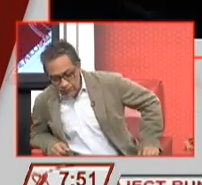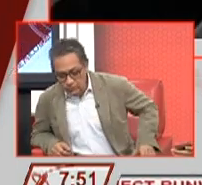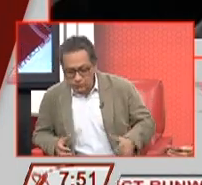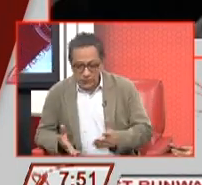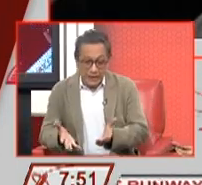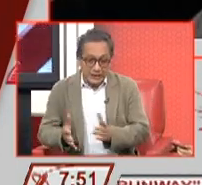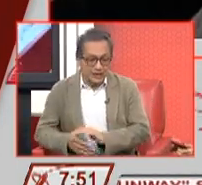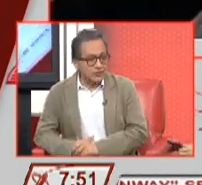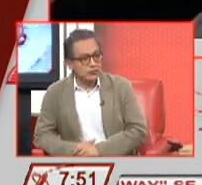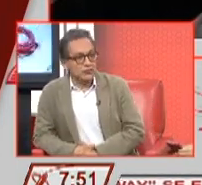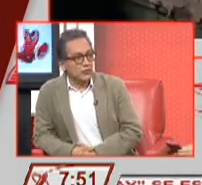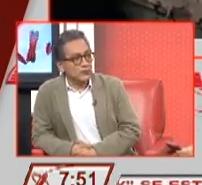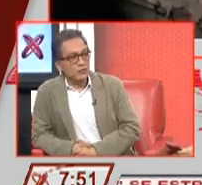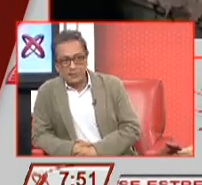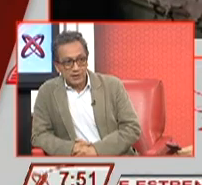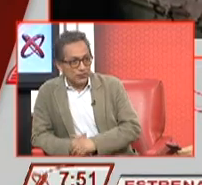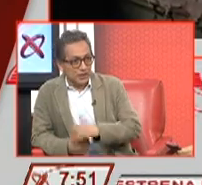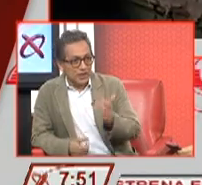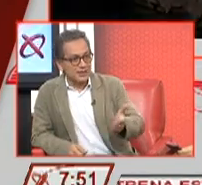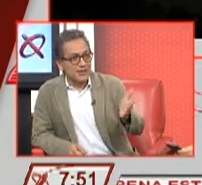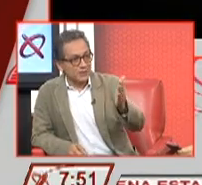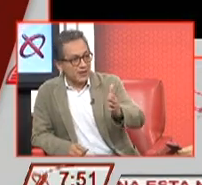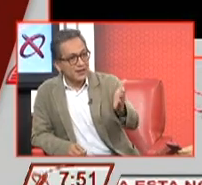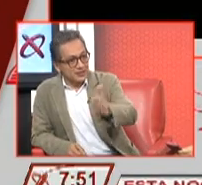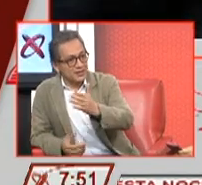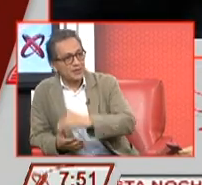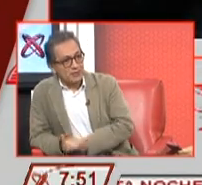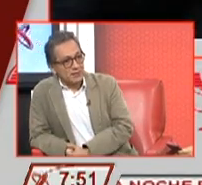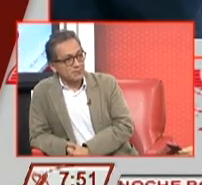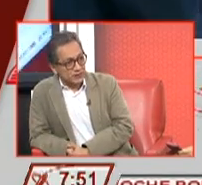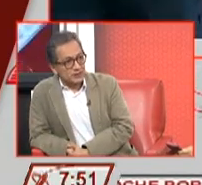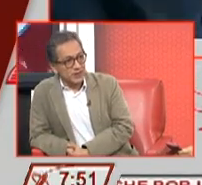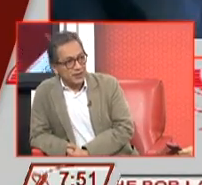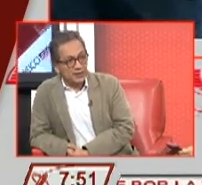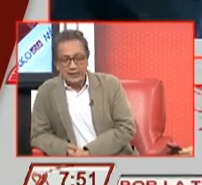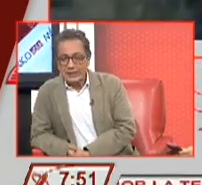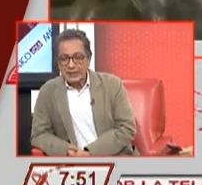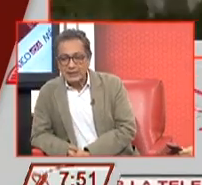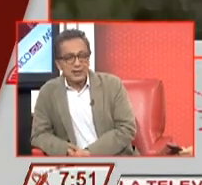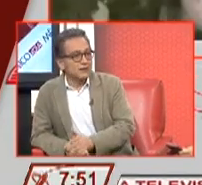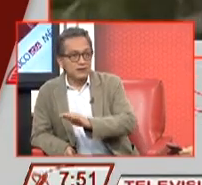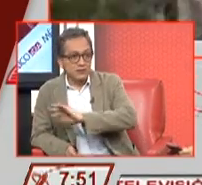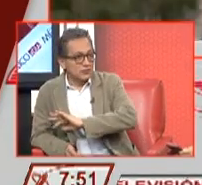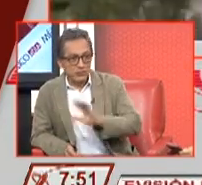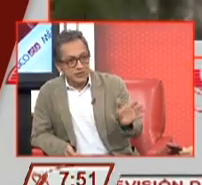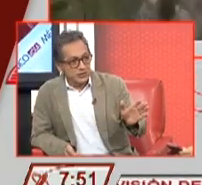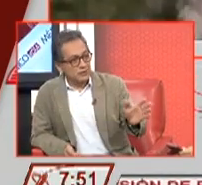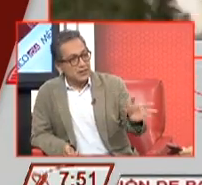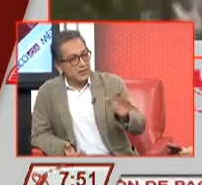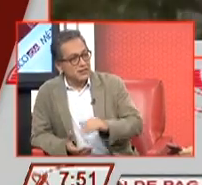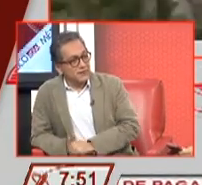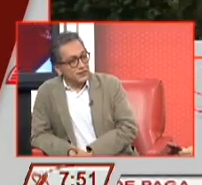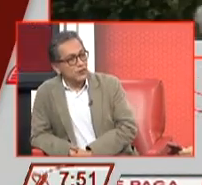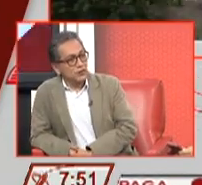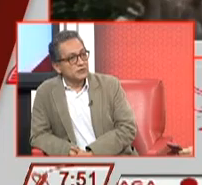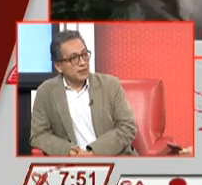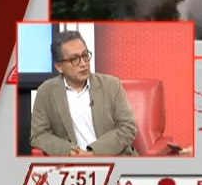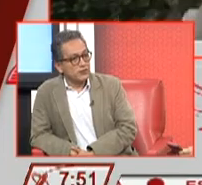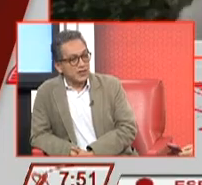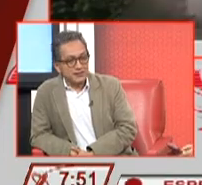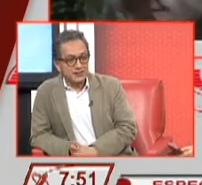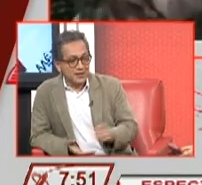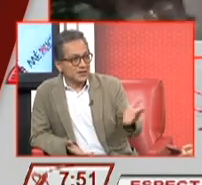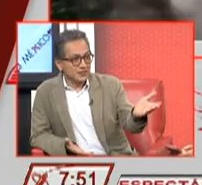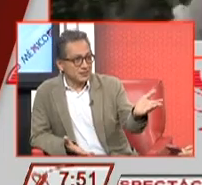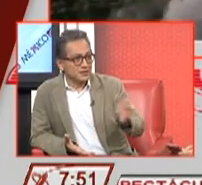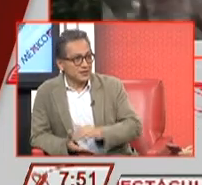como un candidato obvio por la crítica para que hiciera el personaje, y él no quiso. Él se fijó en un